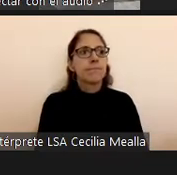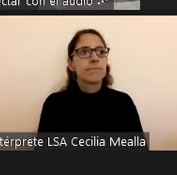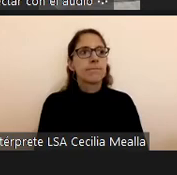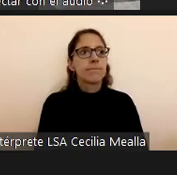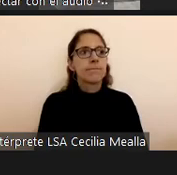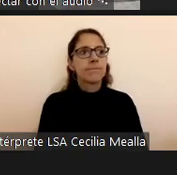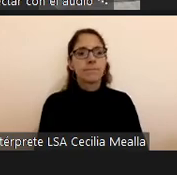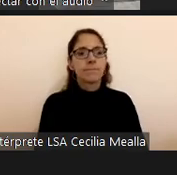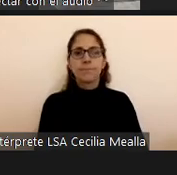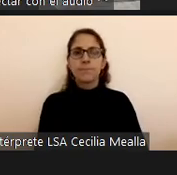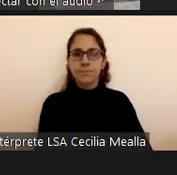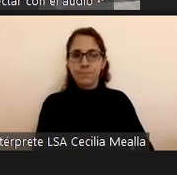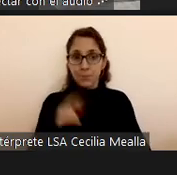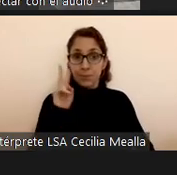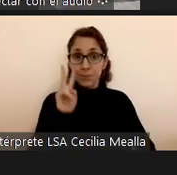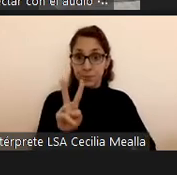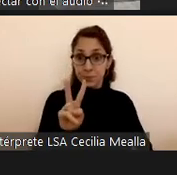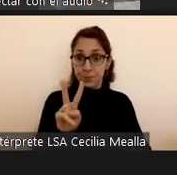¿Pueden ver ahí la imagen?